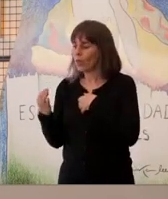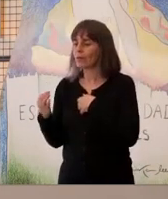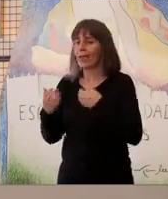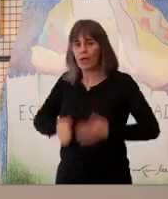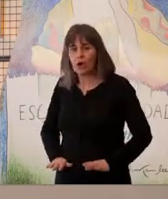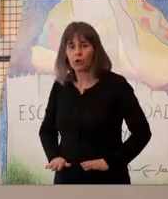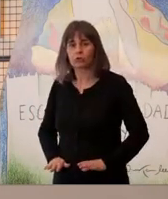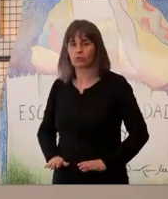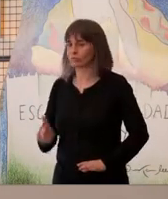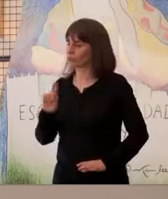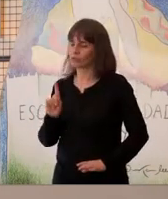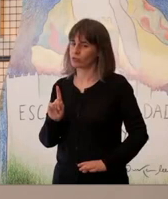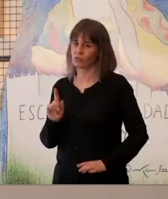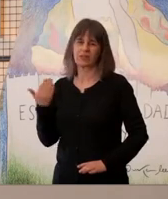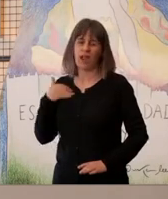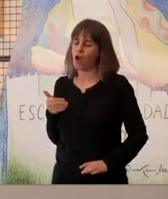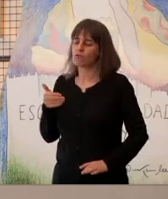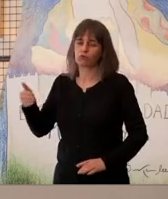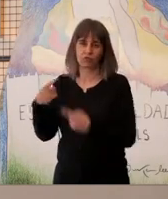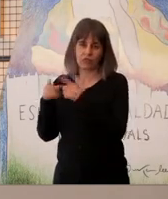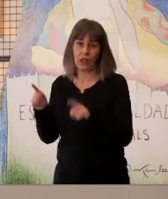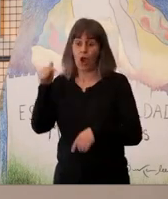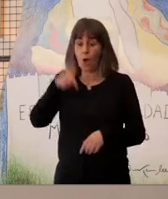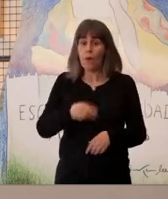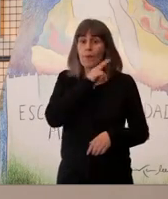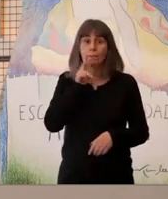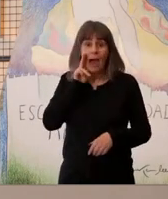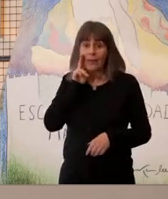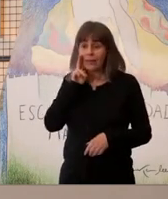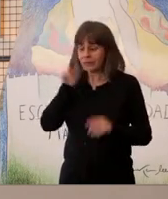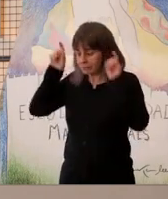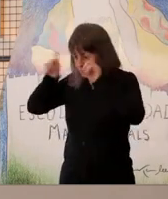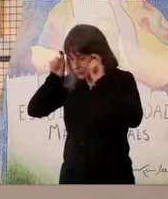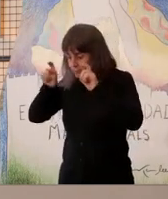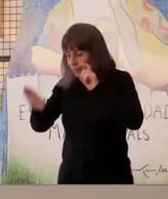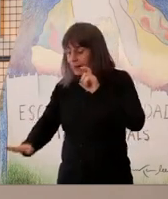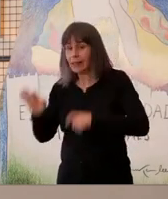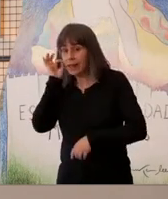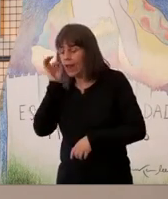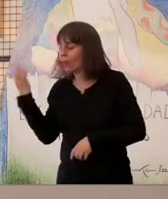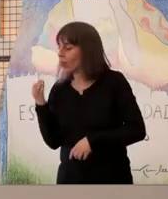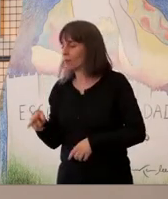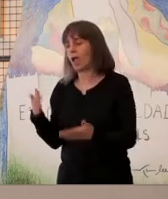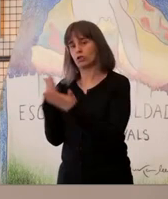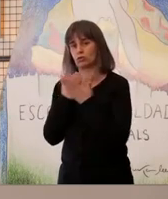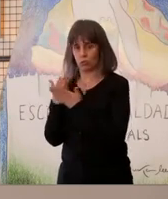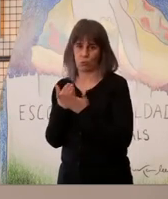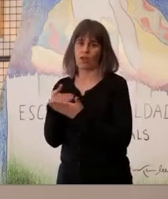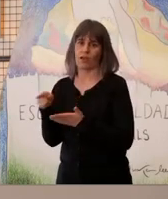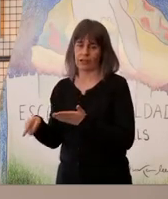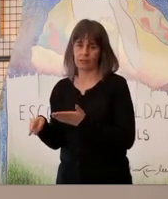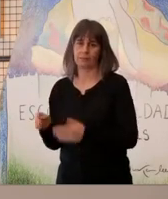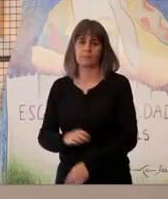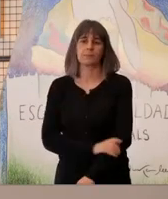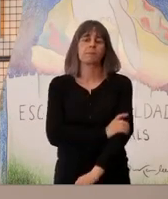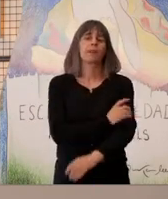ya no es este el futuro lo que dice no en las madres a las hijas estudia lo mismo que dicen a los hijos Entonces